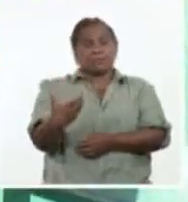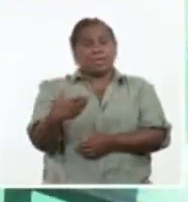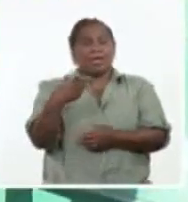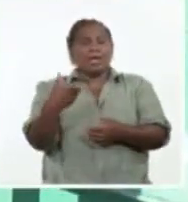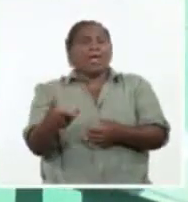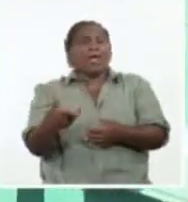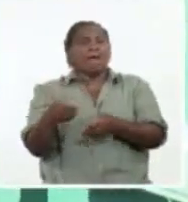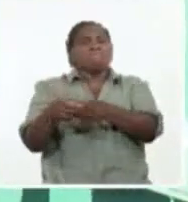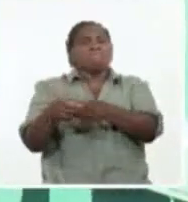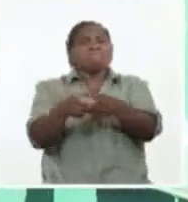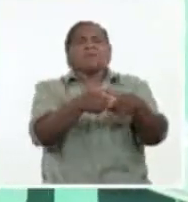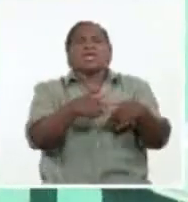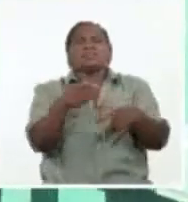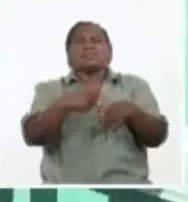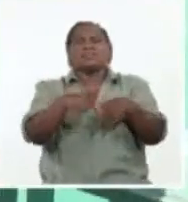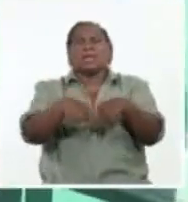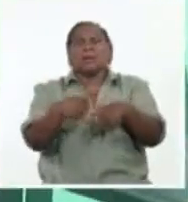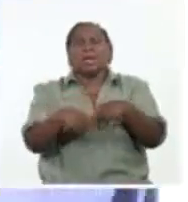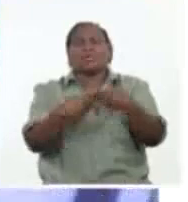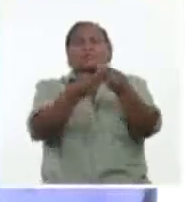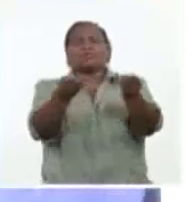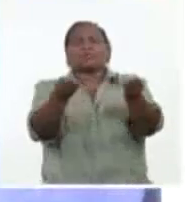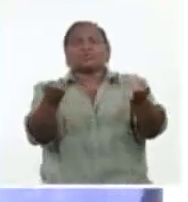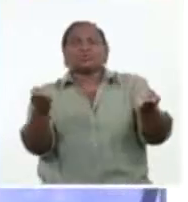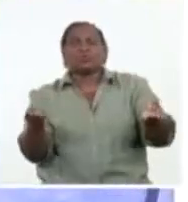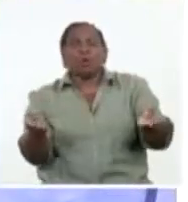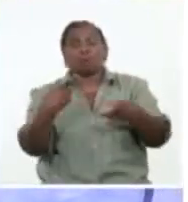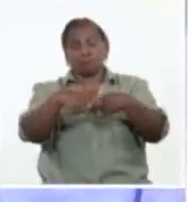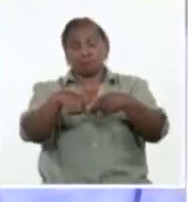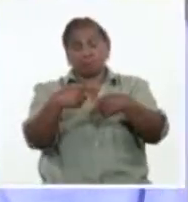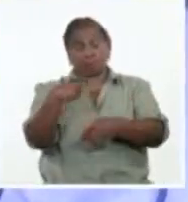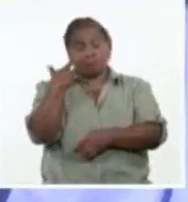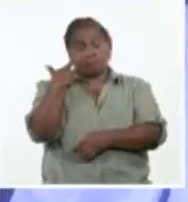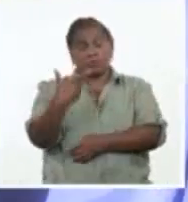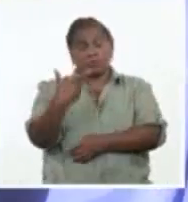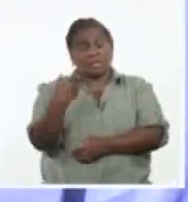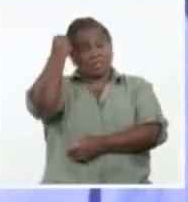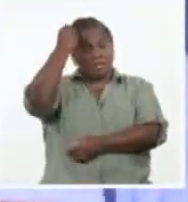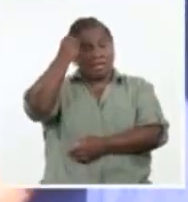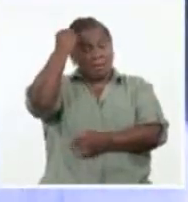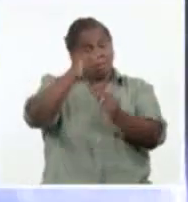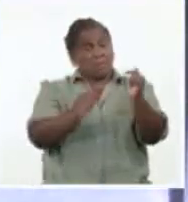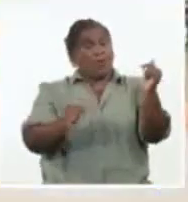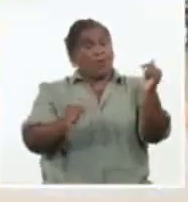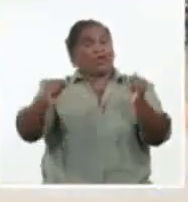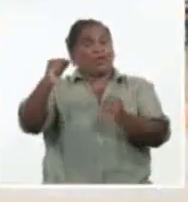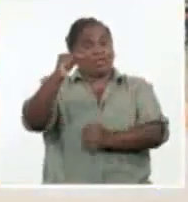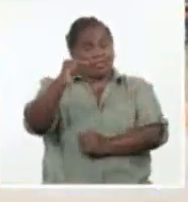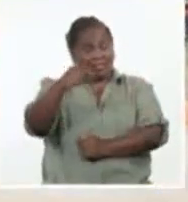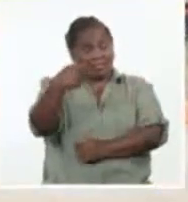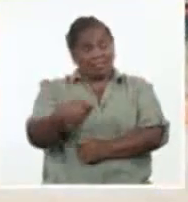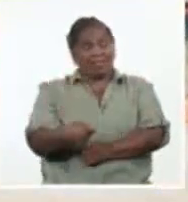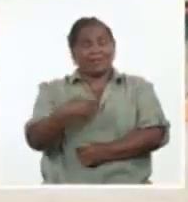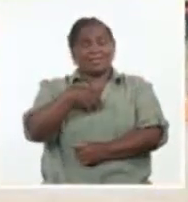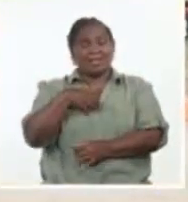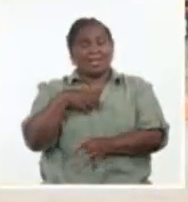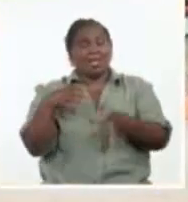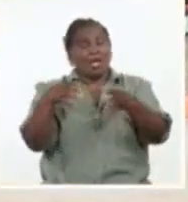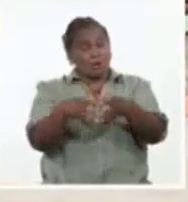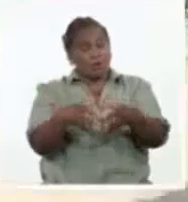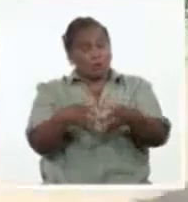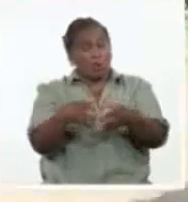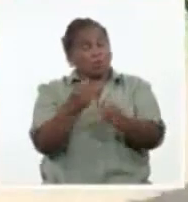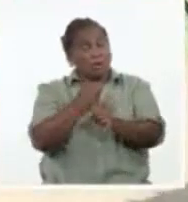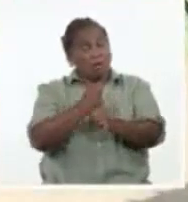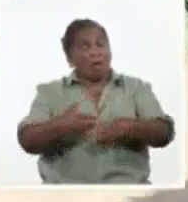de las piezas de repuesto y su distribución, aspecto sobre el que reflexionó acerca de la prioridad que en ese sentido deben tener los colectivos más